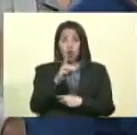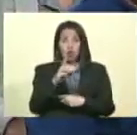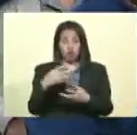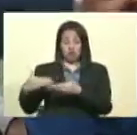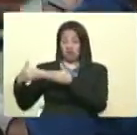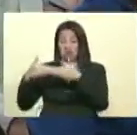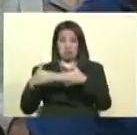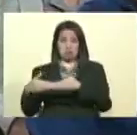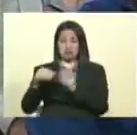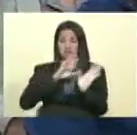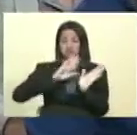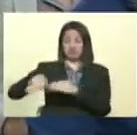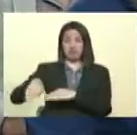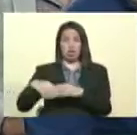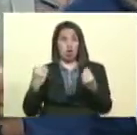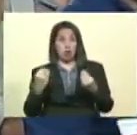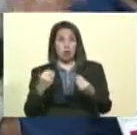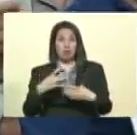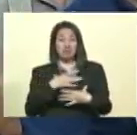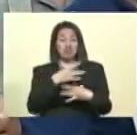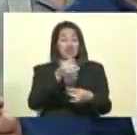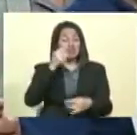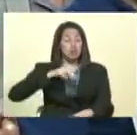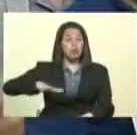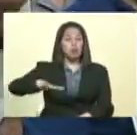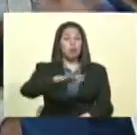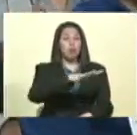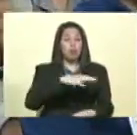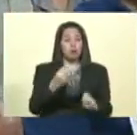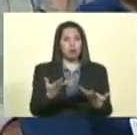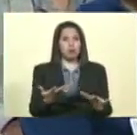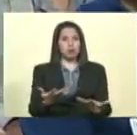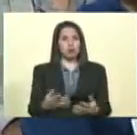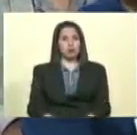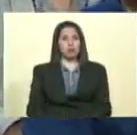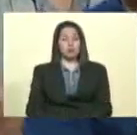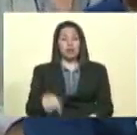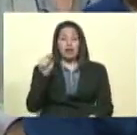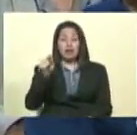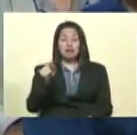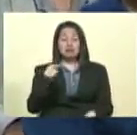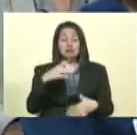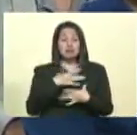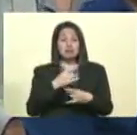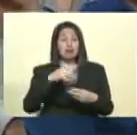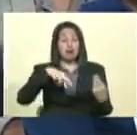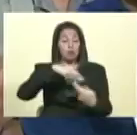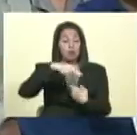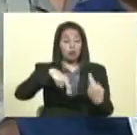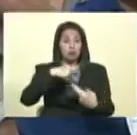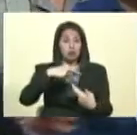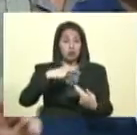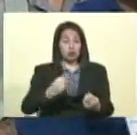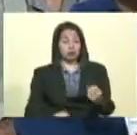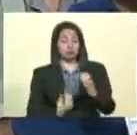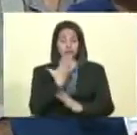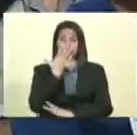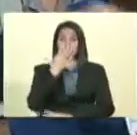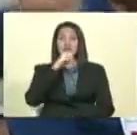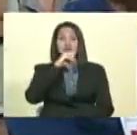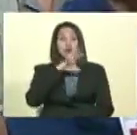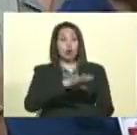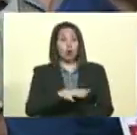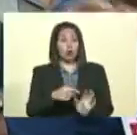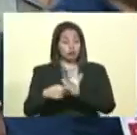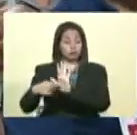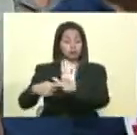imperio y que se venden al imperio de una manera vil y rastrera. Esta revolución nace para hacer historia, para hacer soberanía,